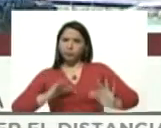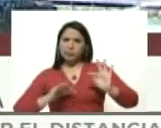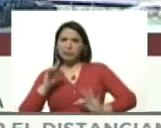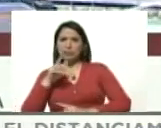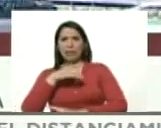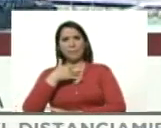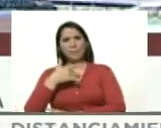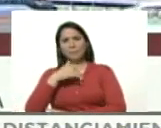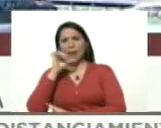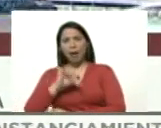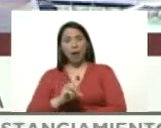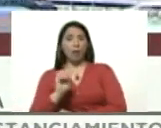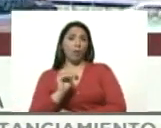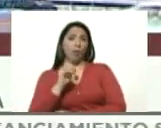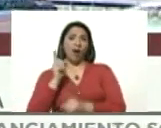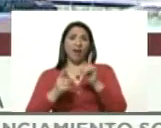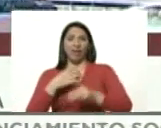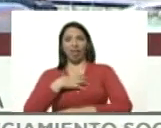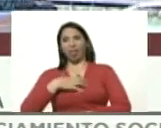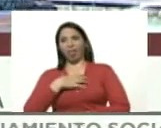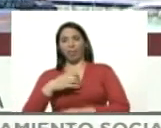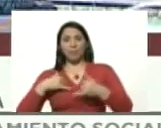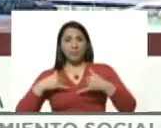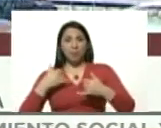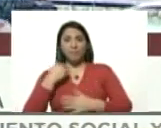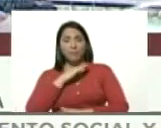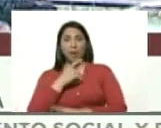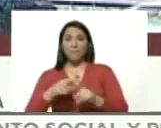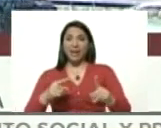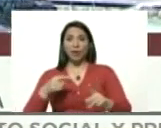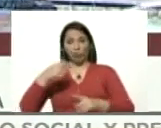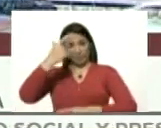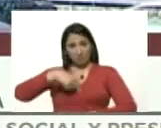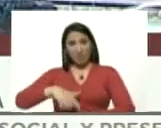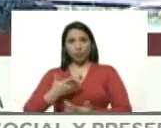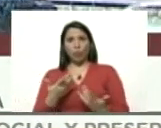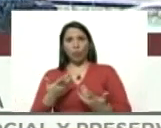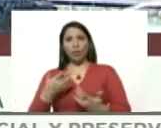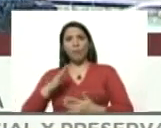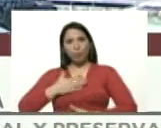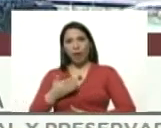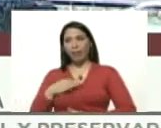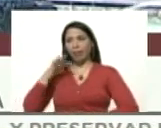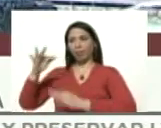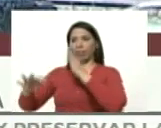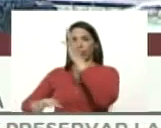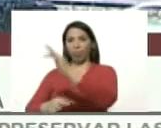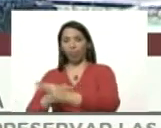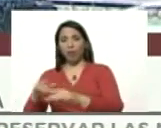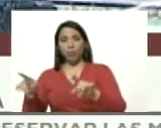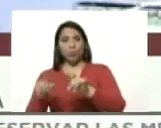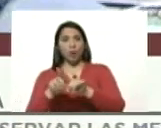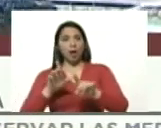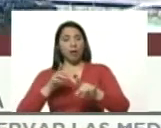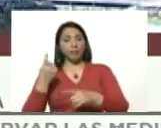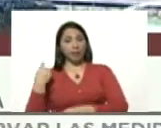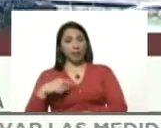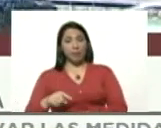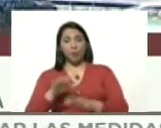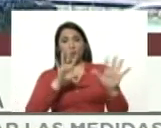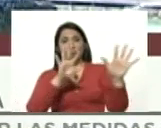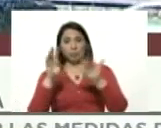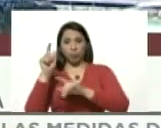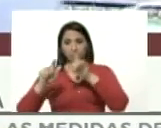malestar o algún síntoma propio de la enfermedad, pero son vectores de contagio igual. Así que, bueno, ya tenemos estos